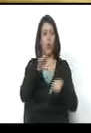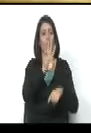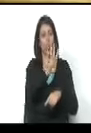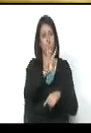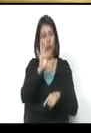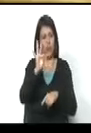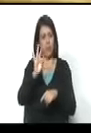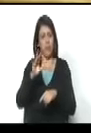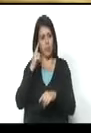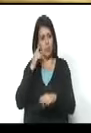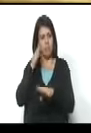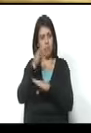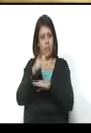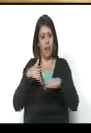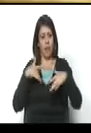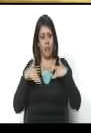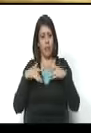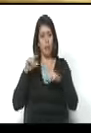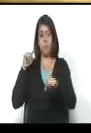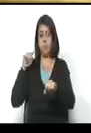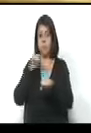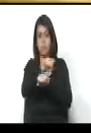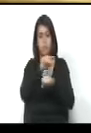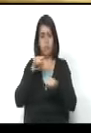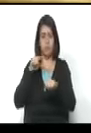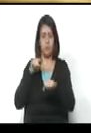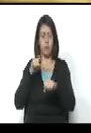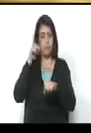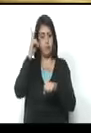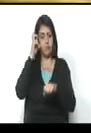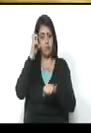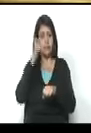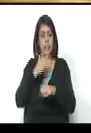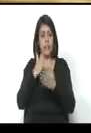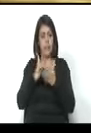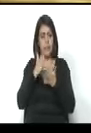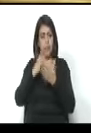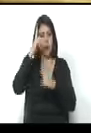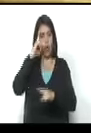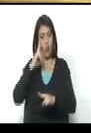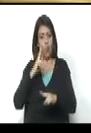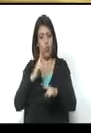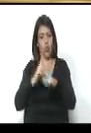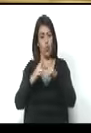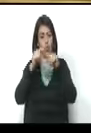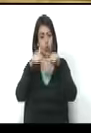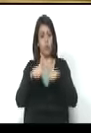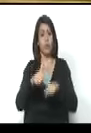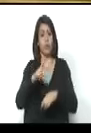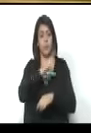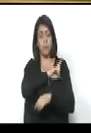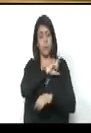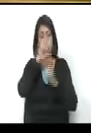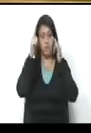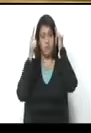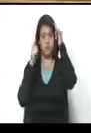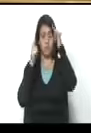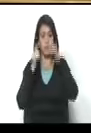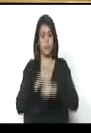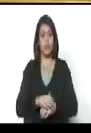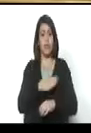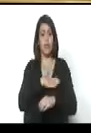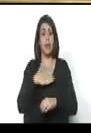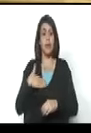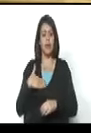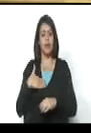montaña, con las balas de salva que siempre homenajean a nuestro comandante Chávez. Quiero